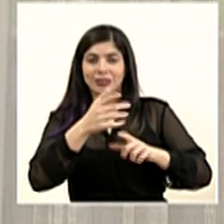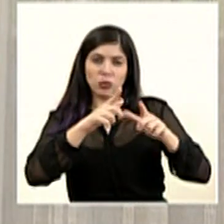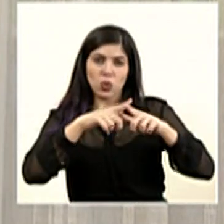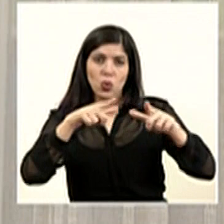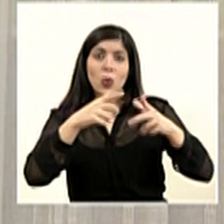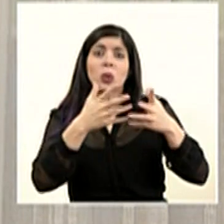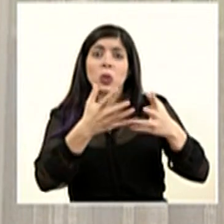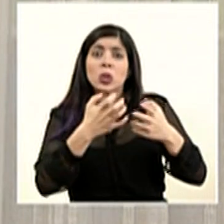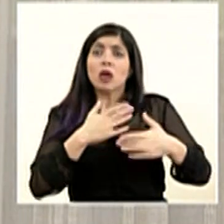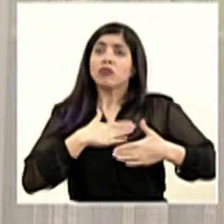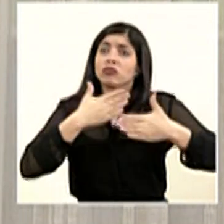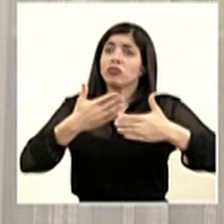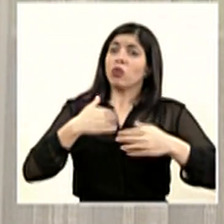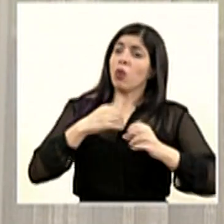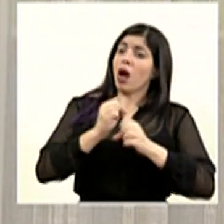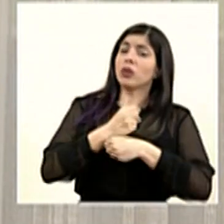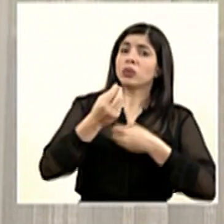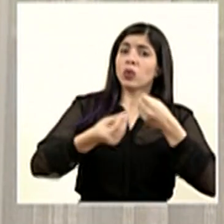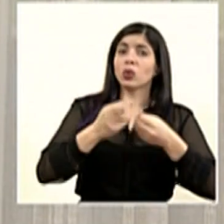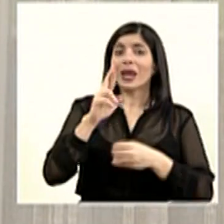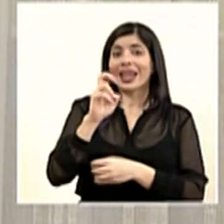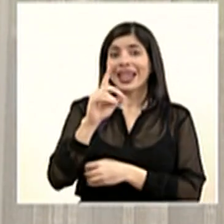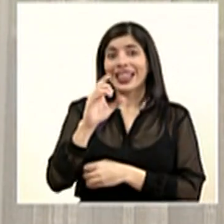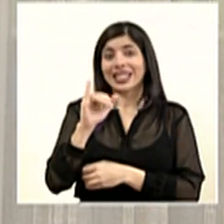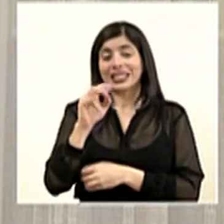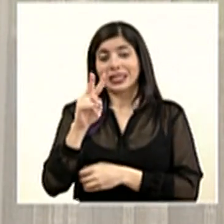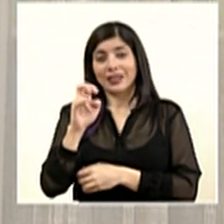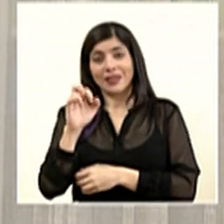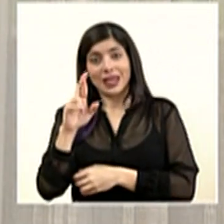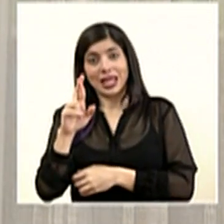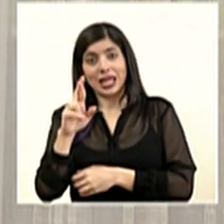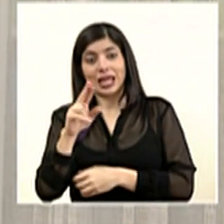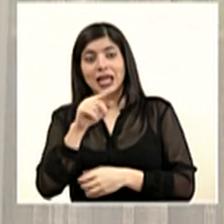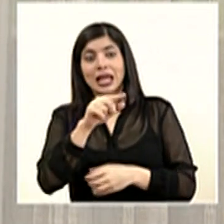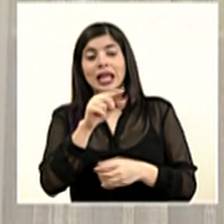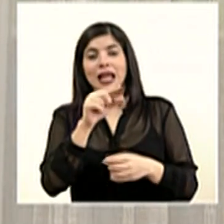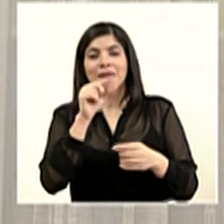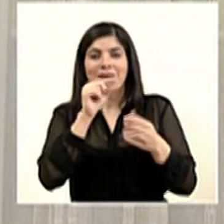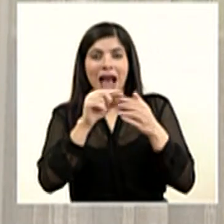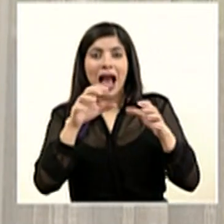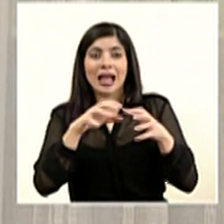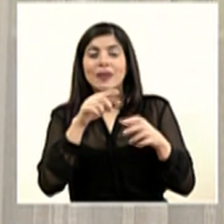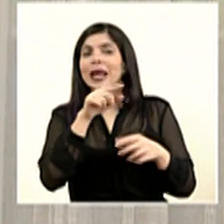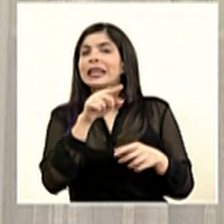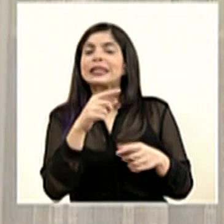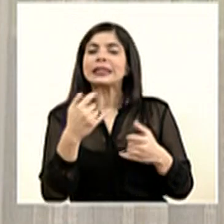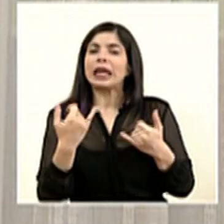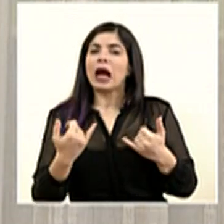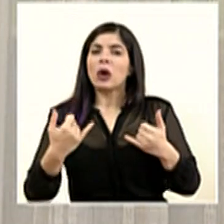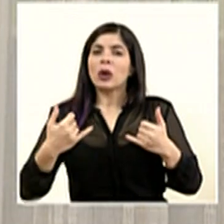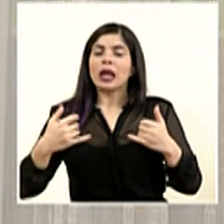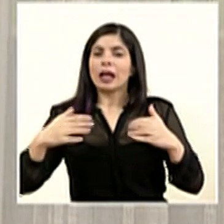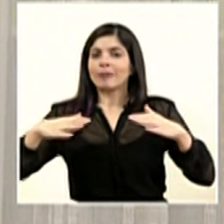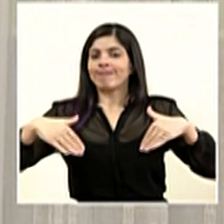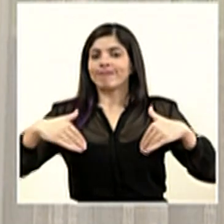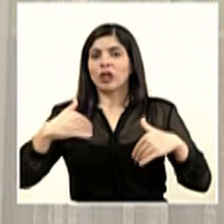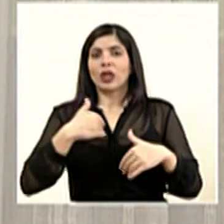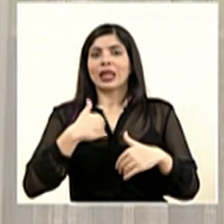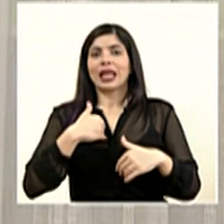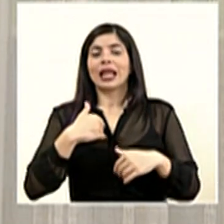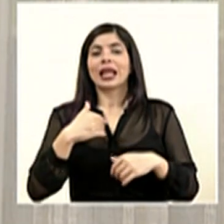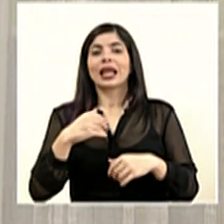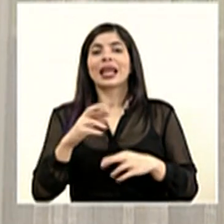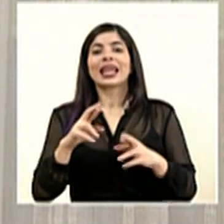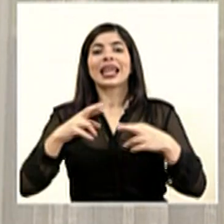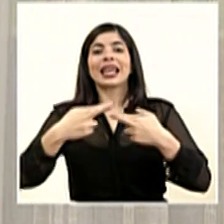quiere producir el Remdesivir no tiene, o bien el componente activo, no tiene en este momento el registro de